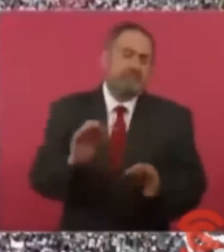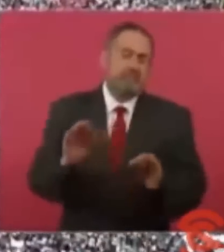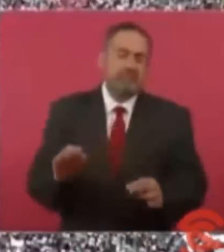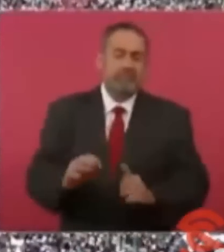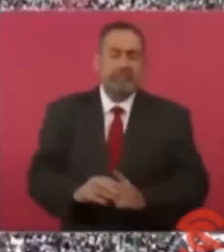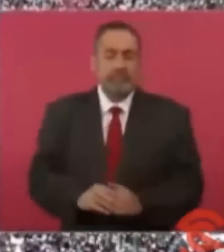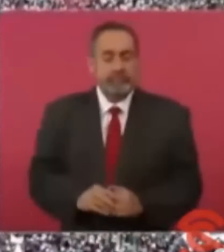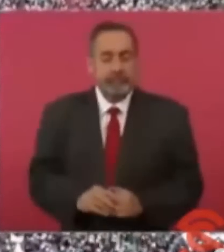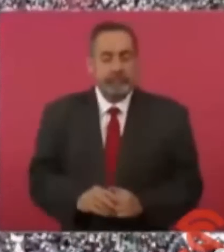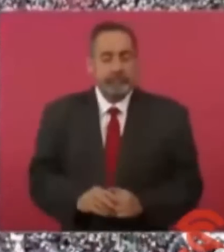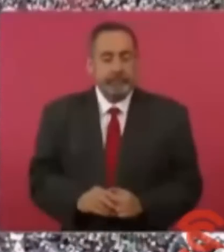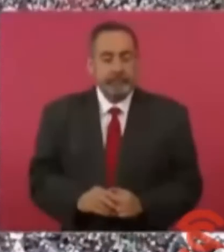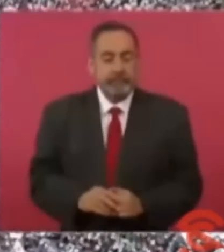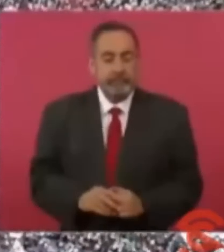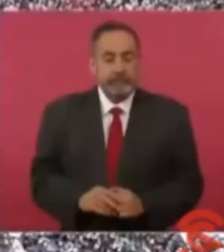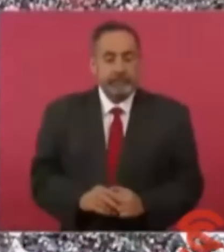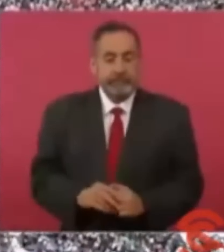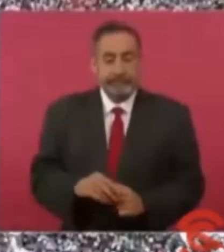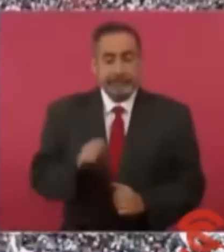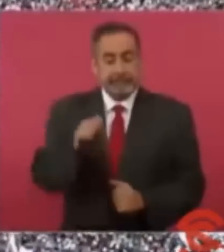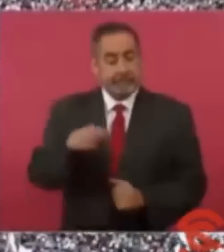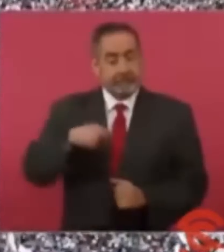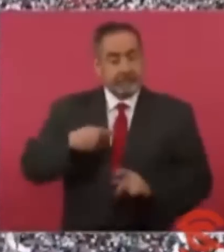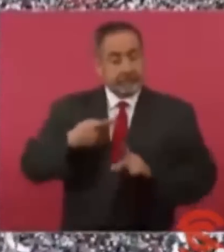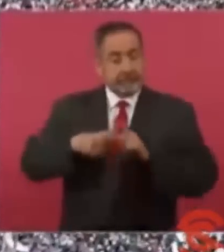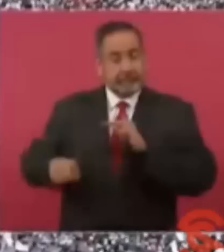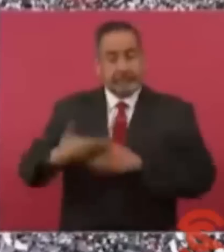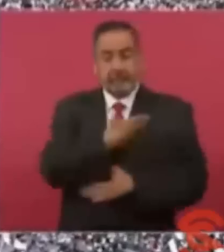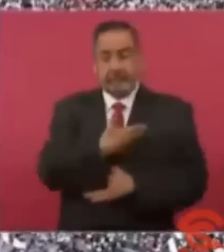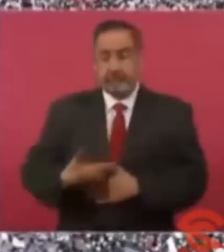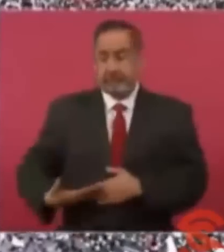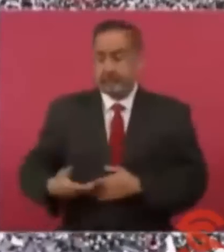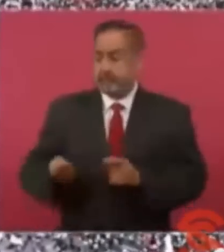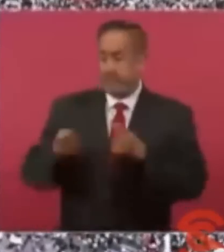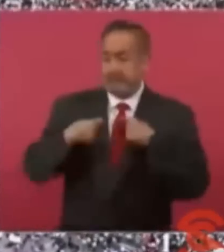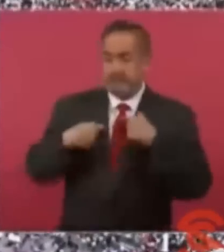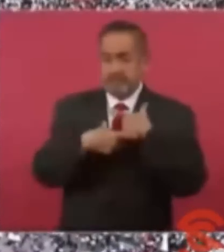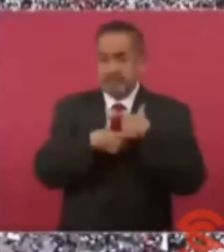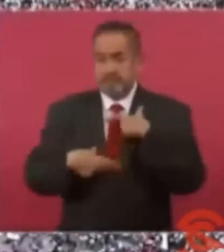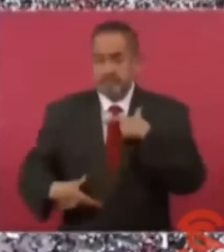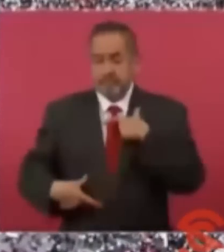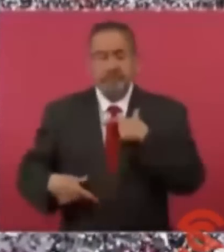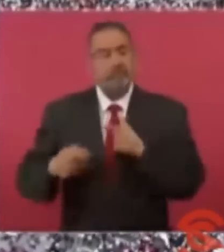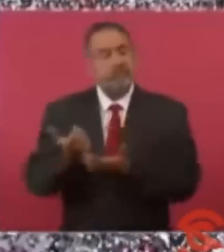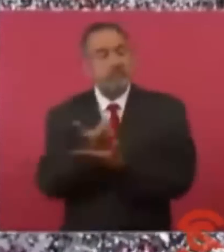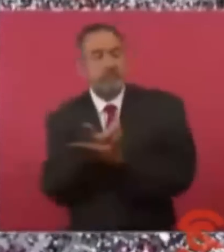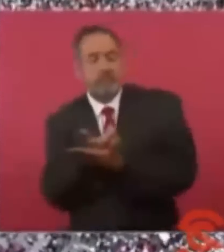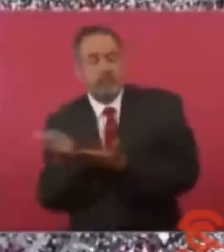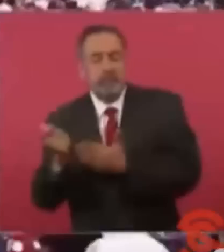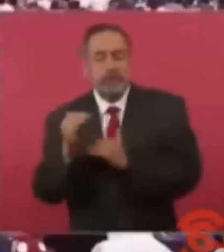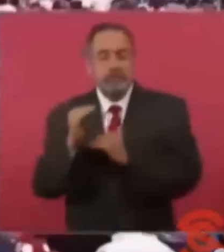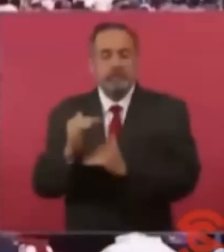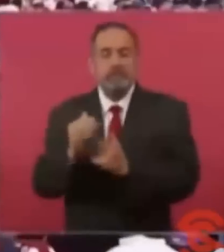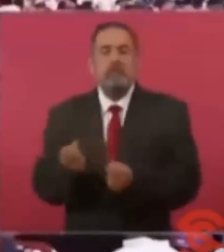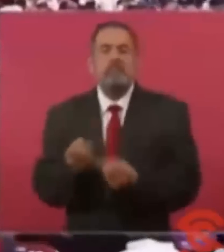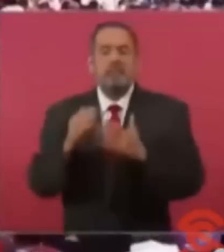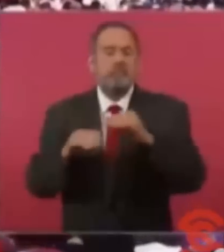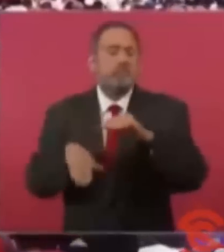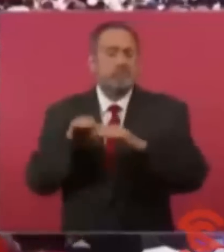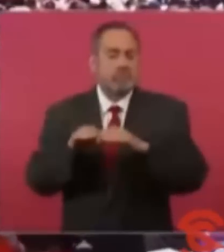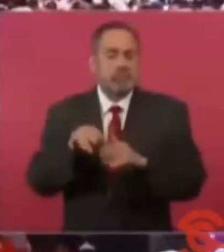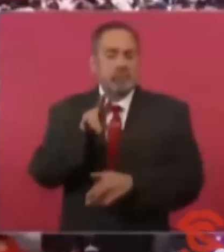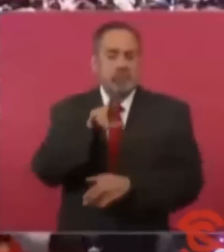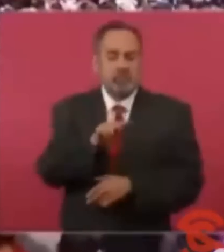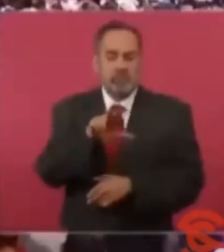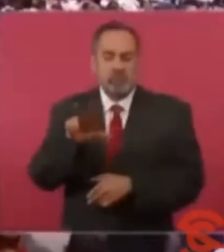Cuando llegamos a la presidencia, el salario mínimo era de 88